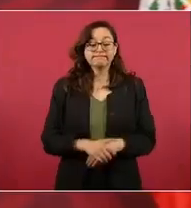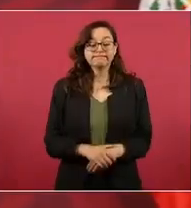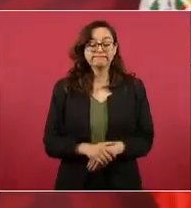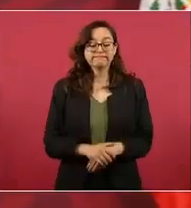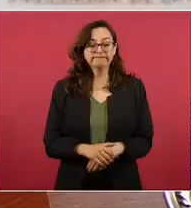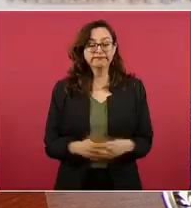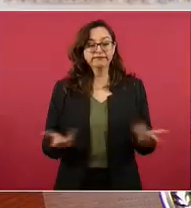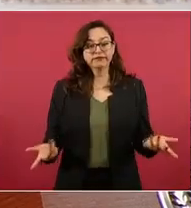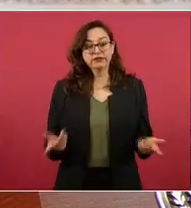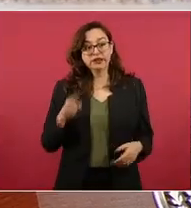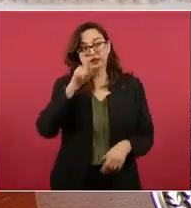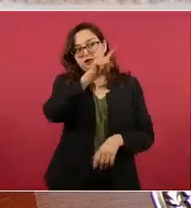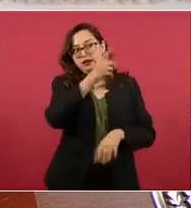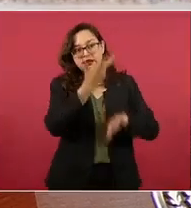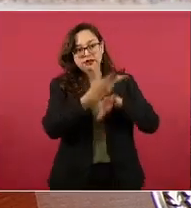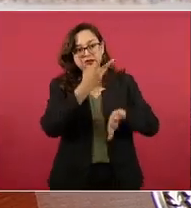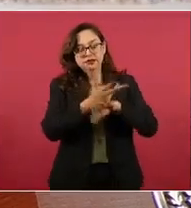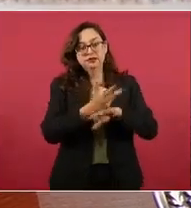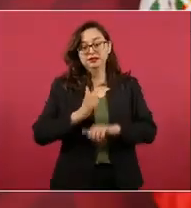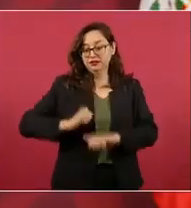van a poner el grito en el cielo los